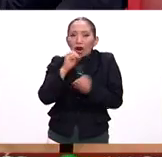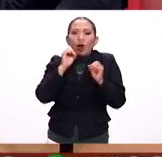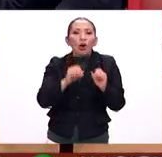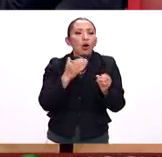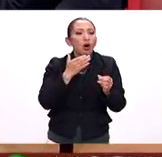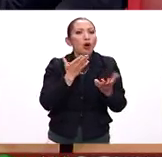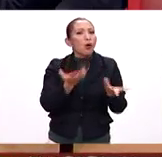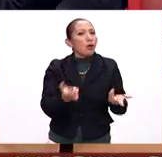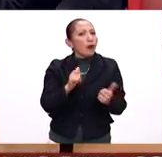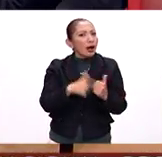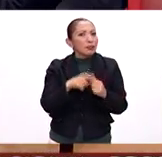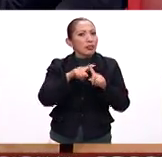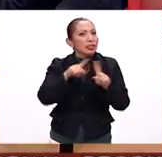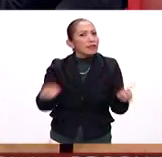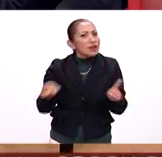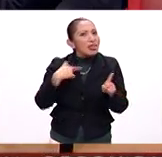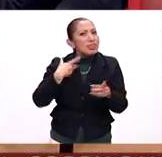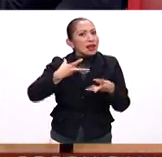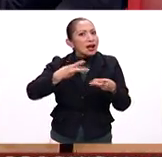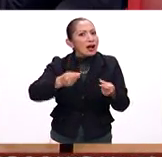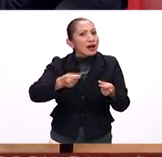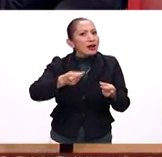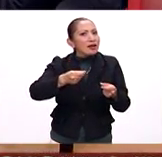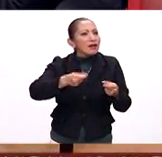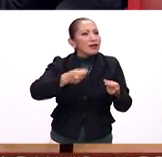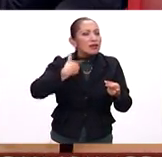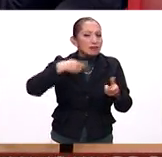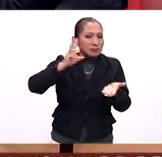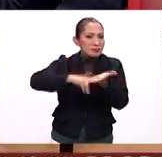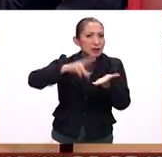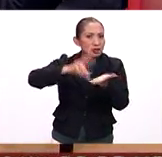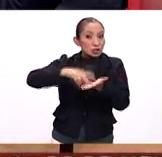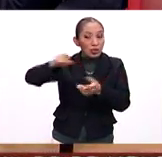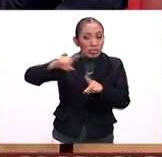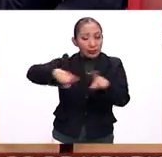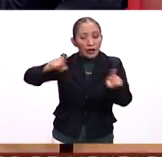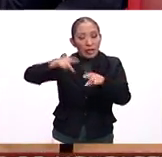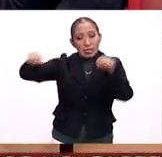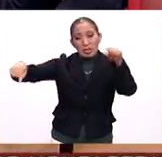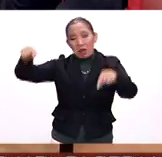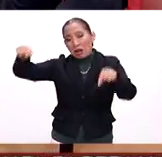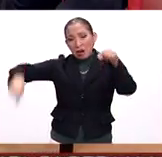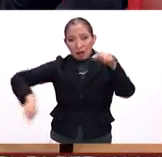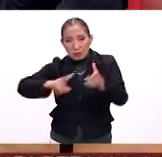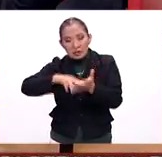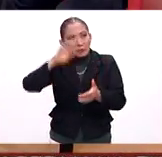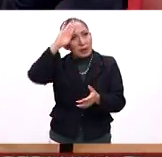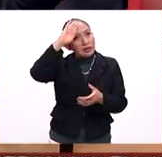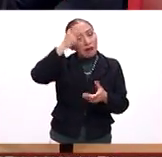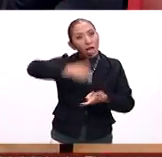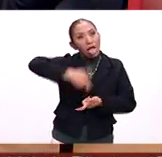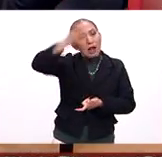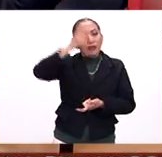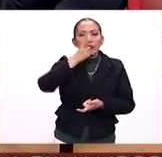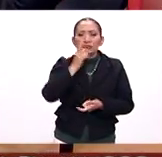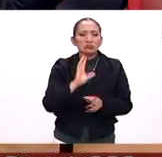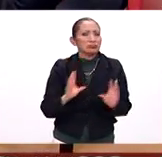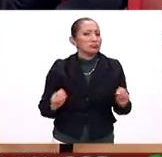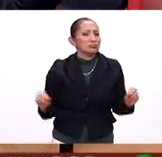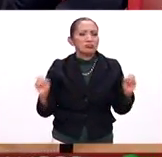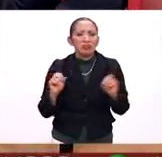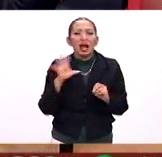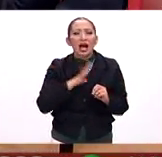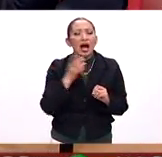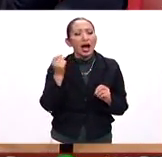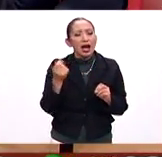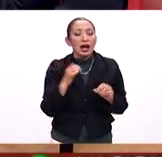asistir al dentista por la diferencia de costos. En México realmente tenemos mucha diversidad porque podemos pensar que es caro el dentista, ¿no? Sí. Hay